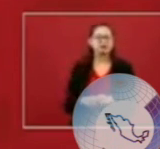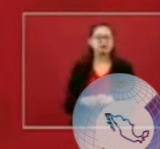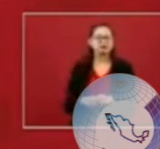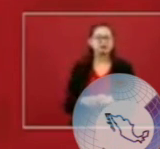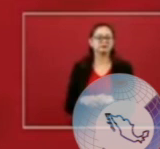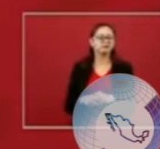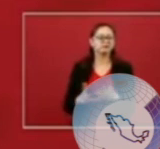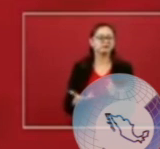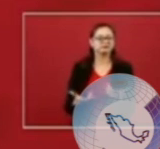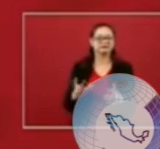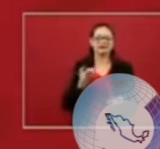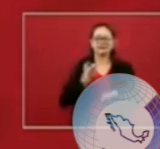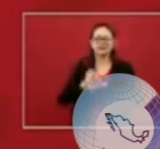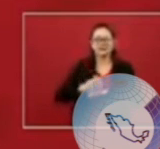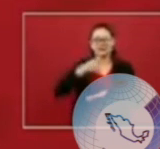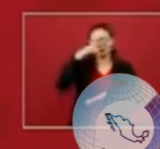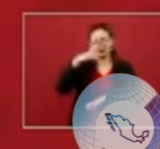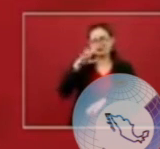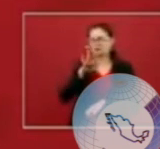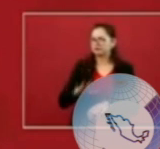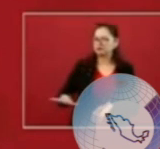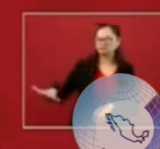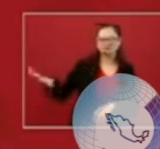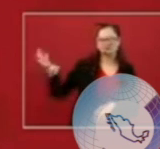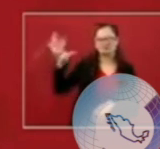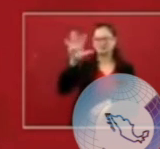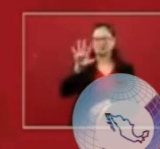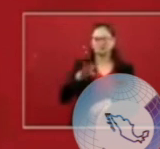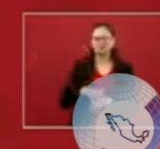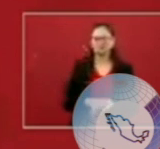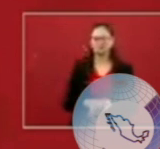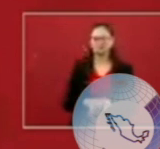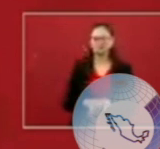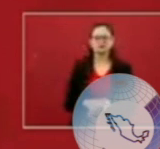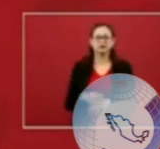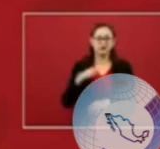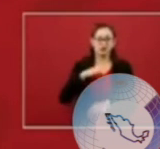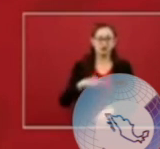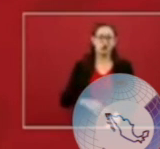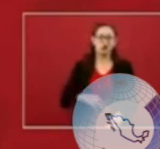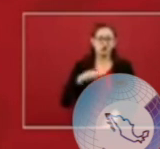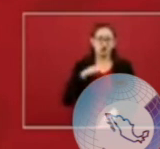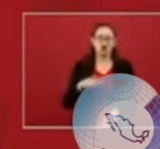en todo el Valle de México, sobre todo, de manera especial, en el Valle de Toluca.